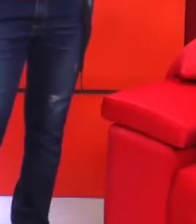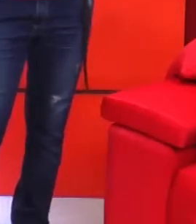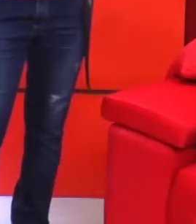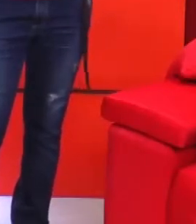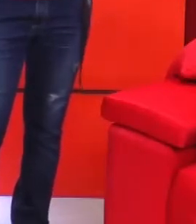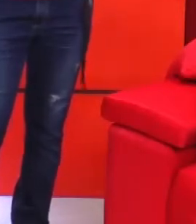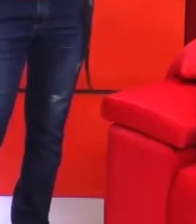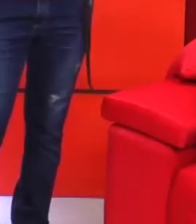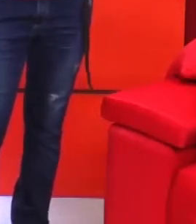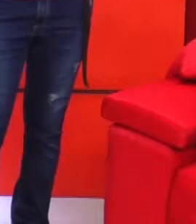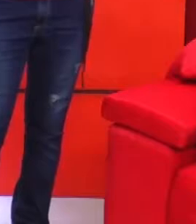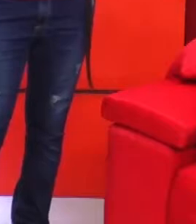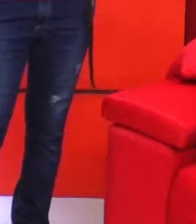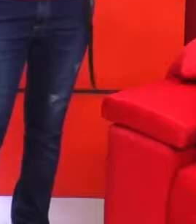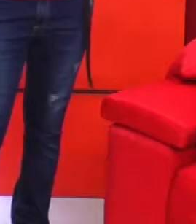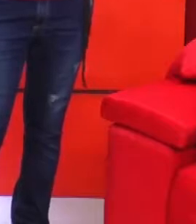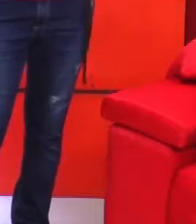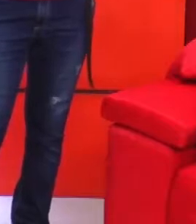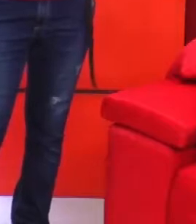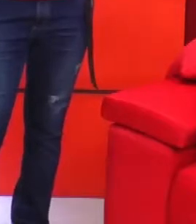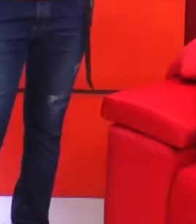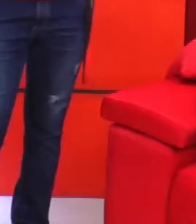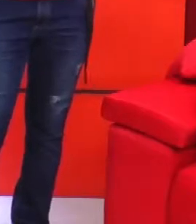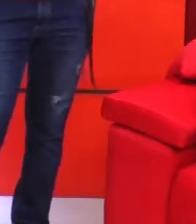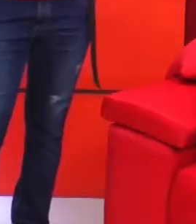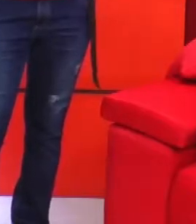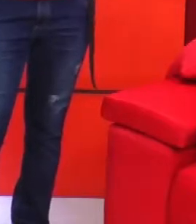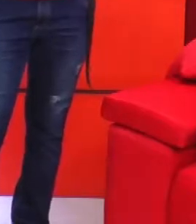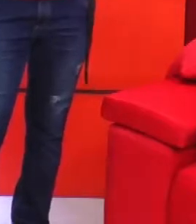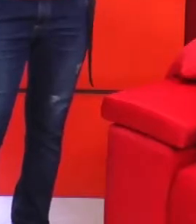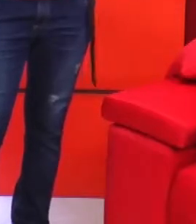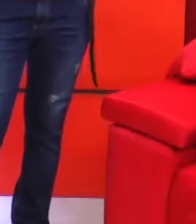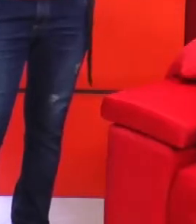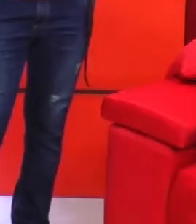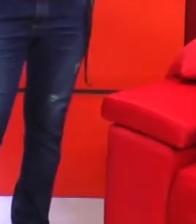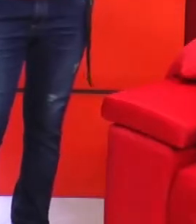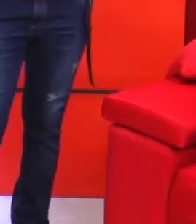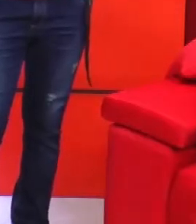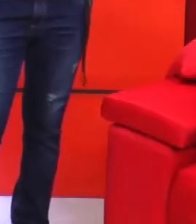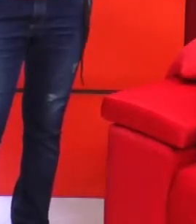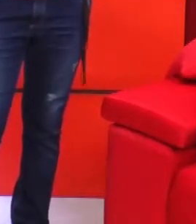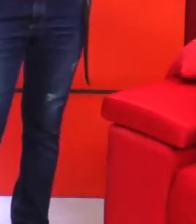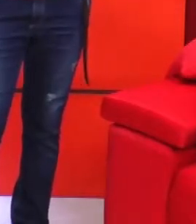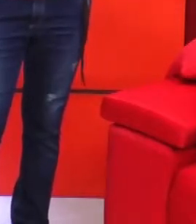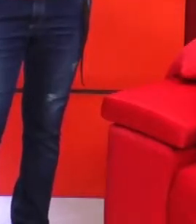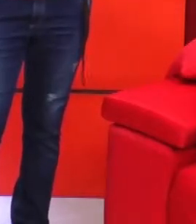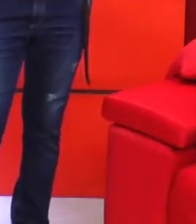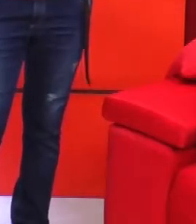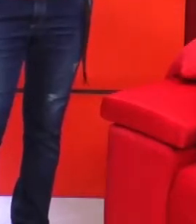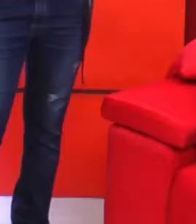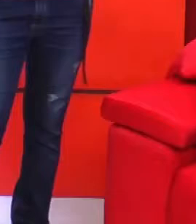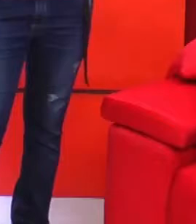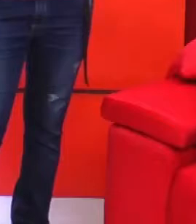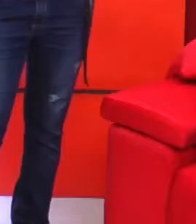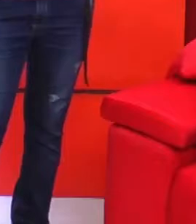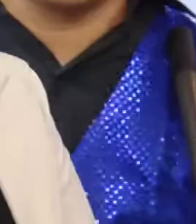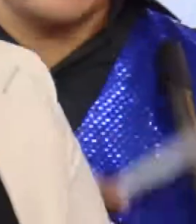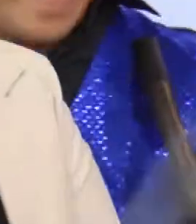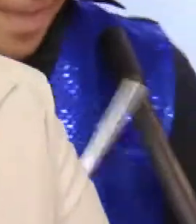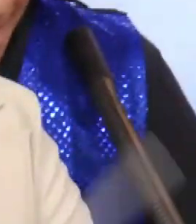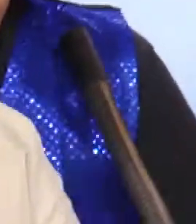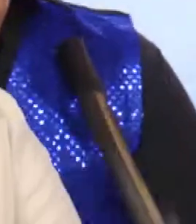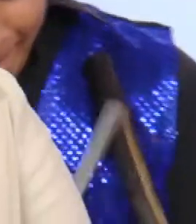Que tengas suerte, que te consigas el hombre que adoras y que sepa